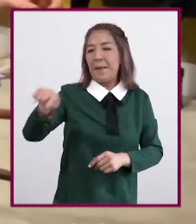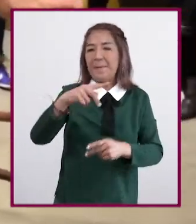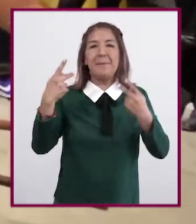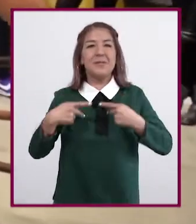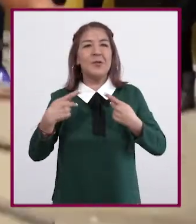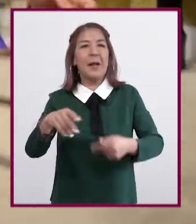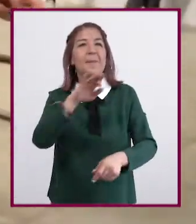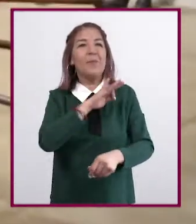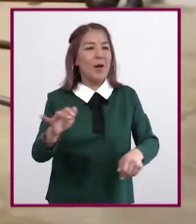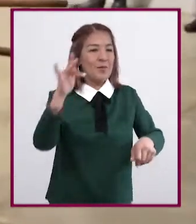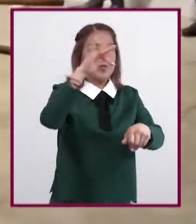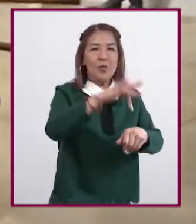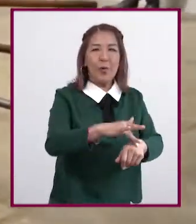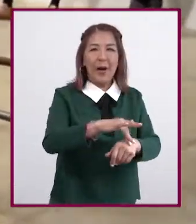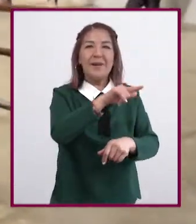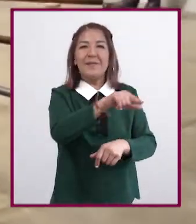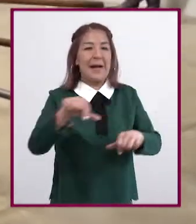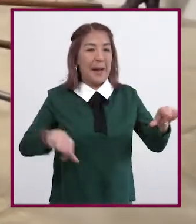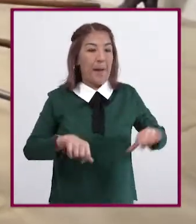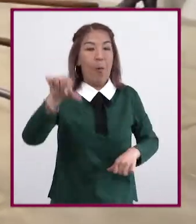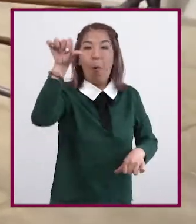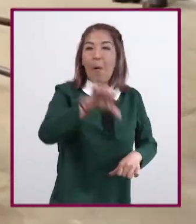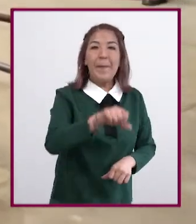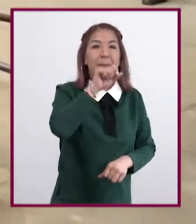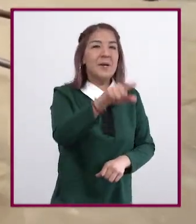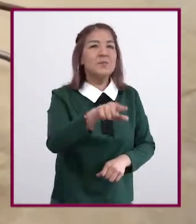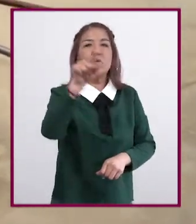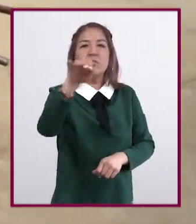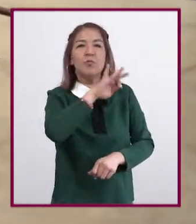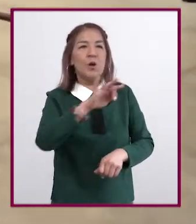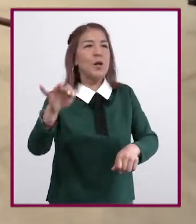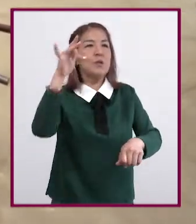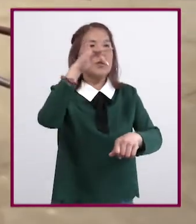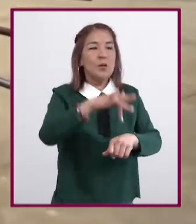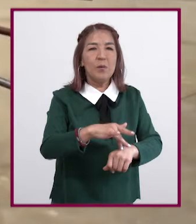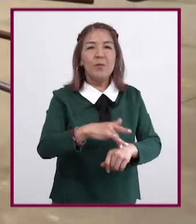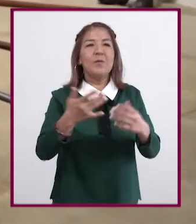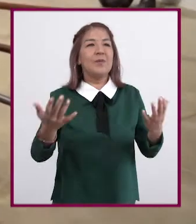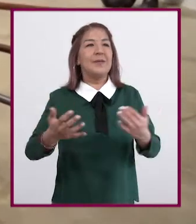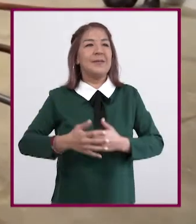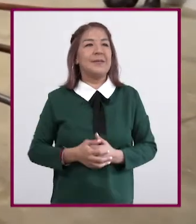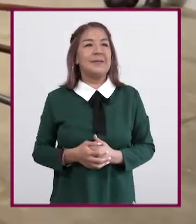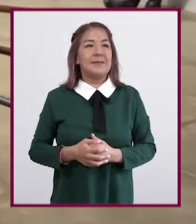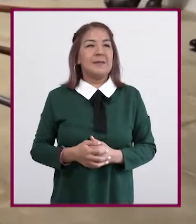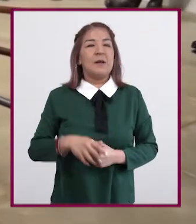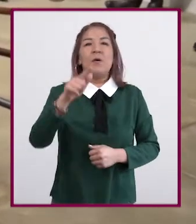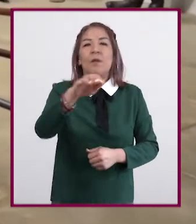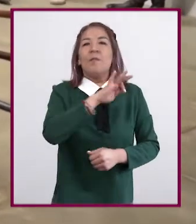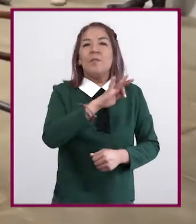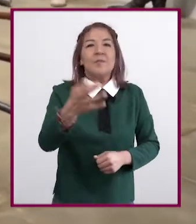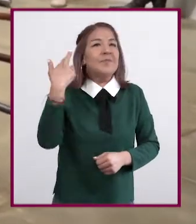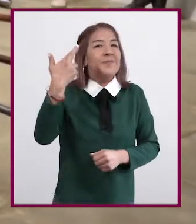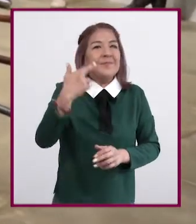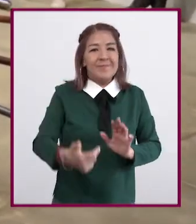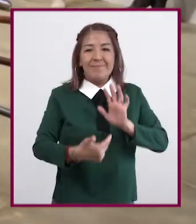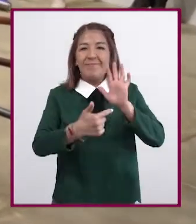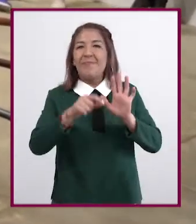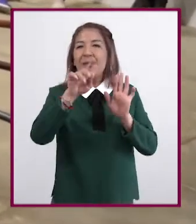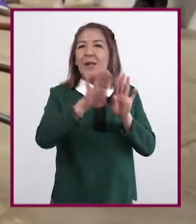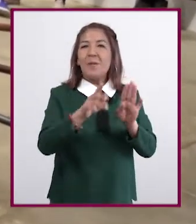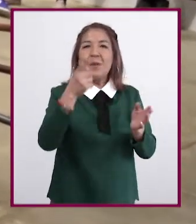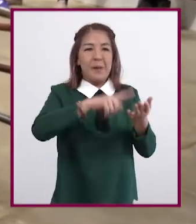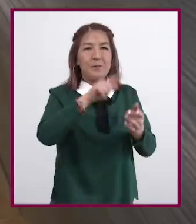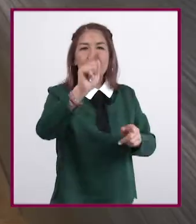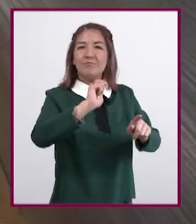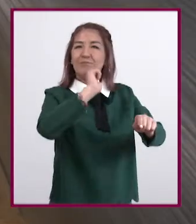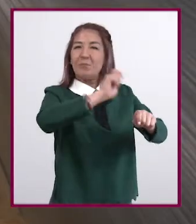interactúe con ella de manera activa. Eso quiere decir que tú puedas tocarla y que tú puedas producir el sonido de la propia